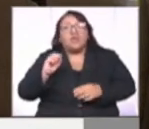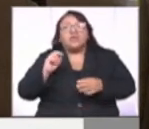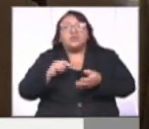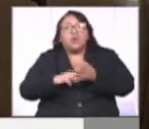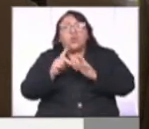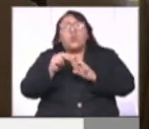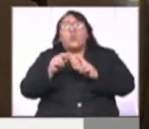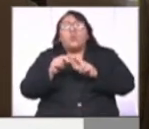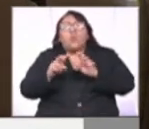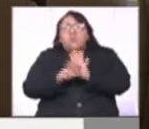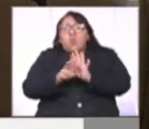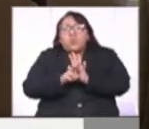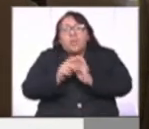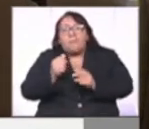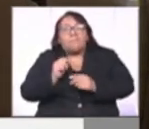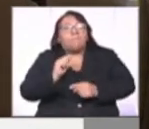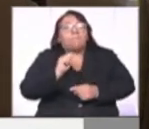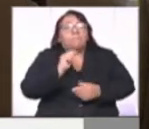Defensa